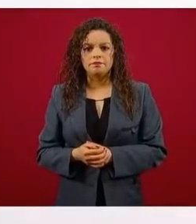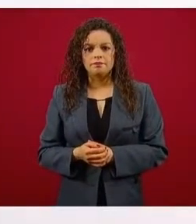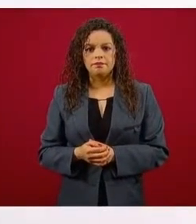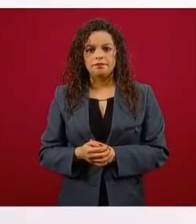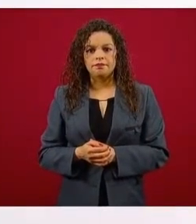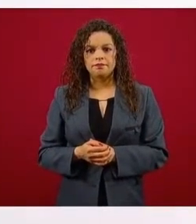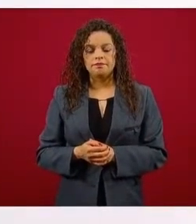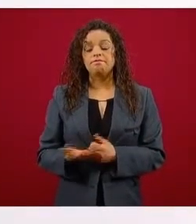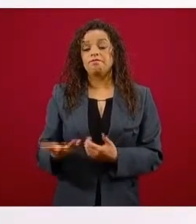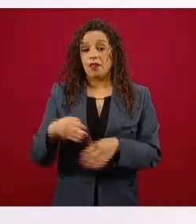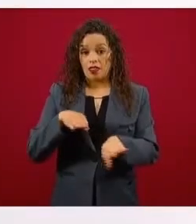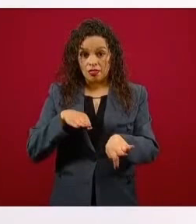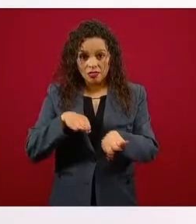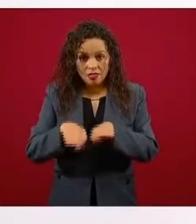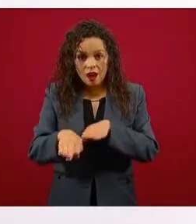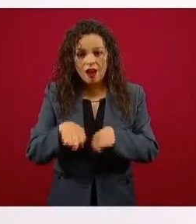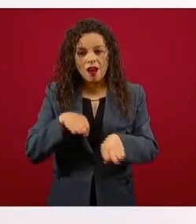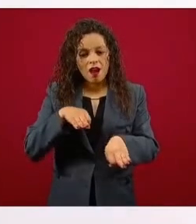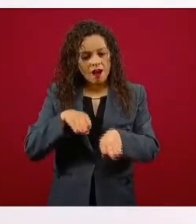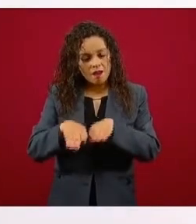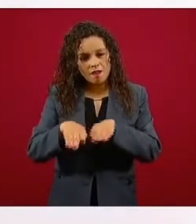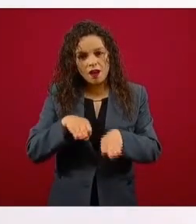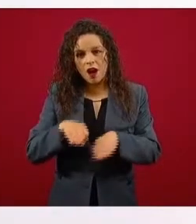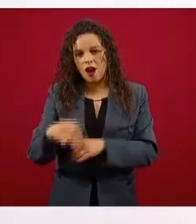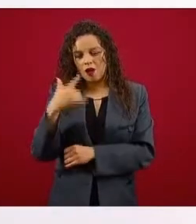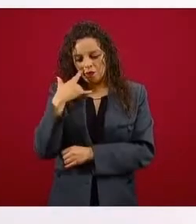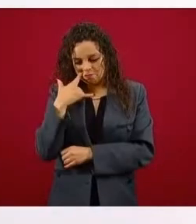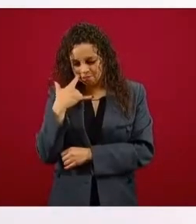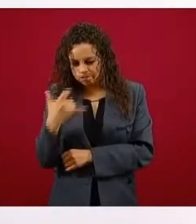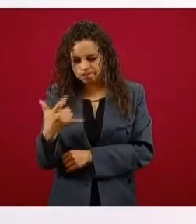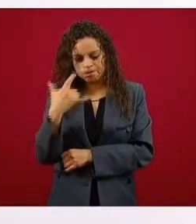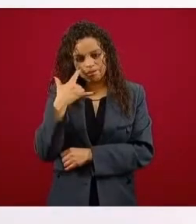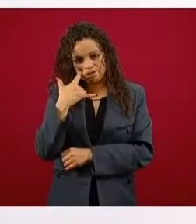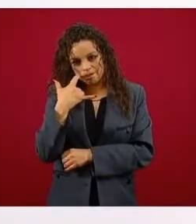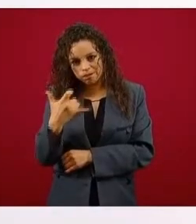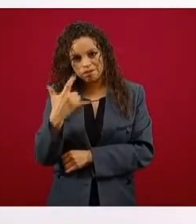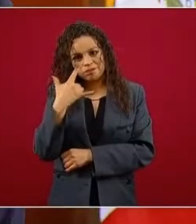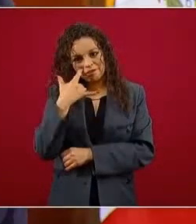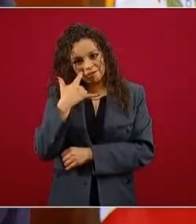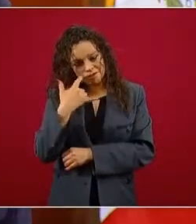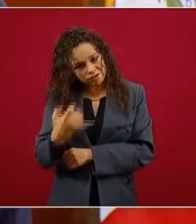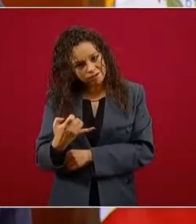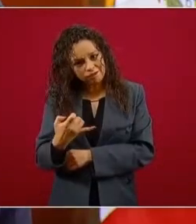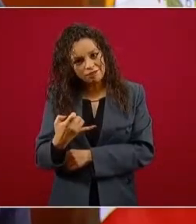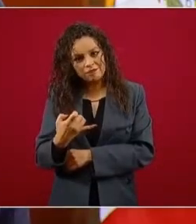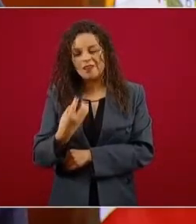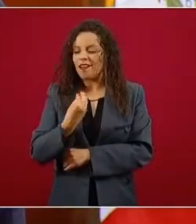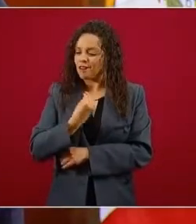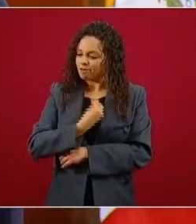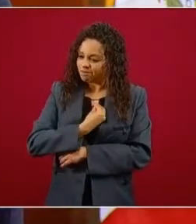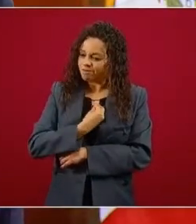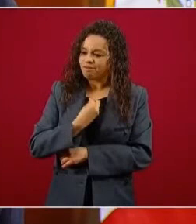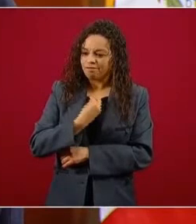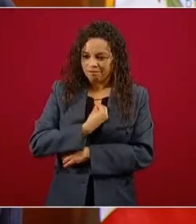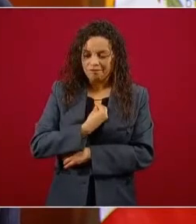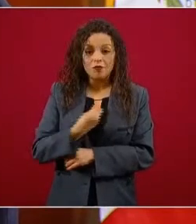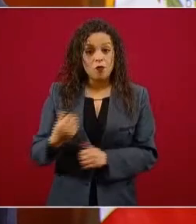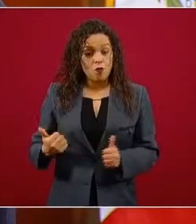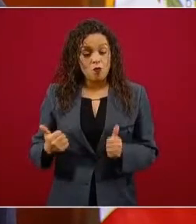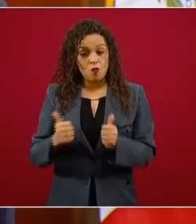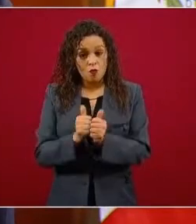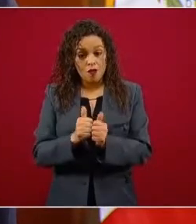conservado con trabajo, con perseverancia, con honestidad, con justicia,